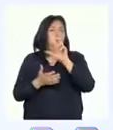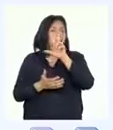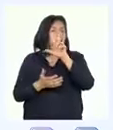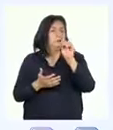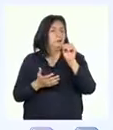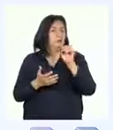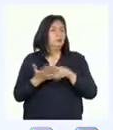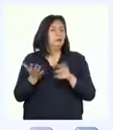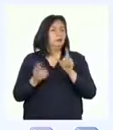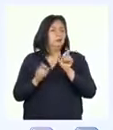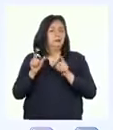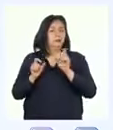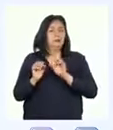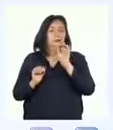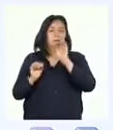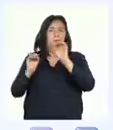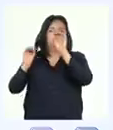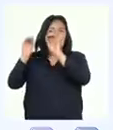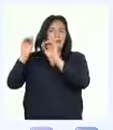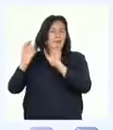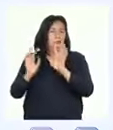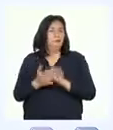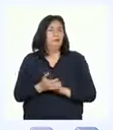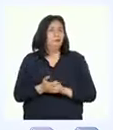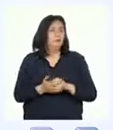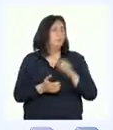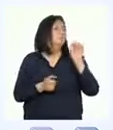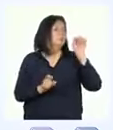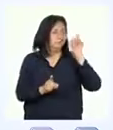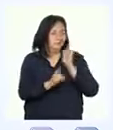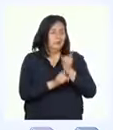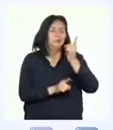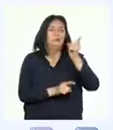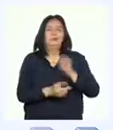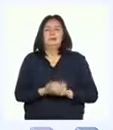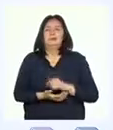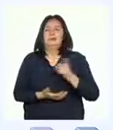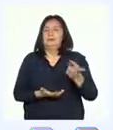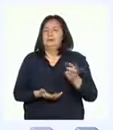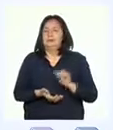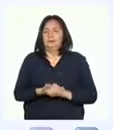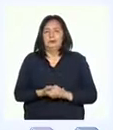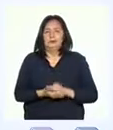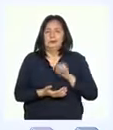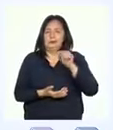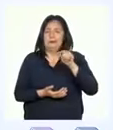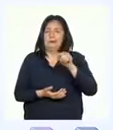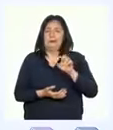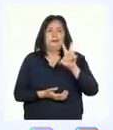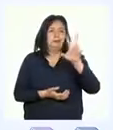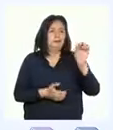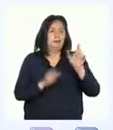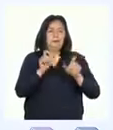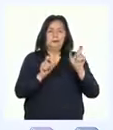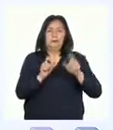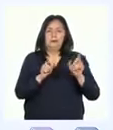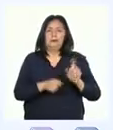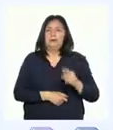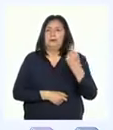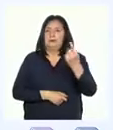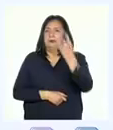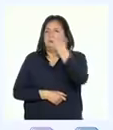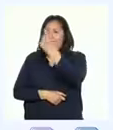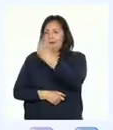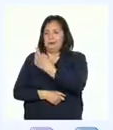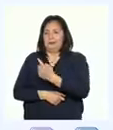30 encuestados en cada una de esas partes. Exacto. Si repartiéramos a estas 30 personas en